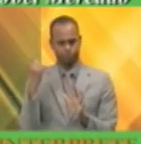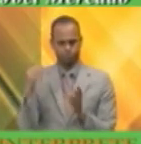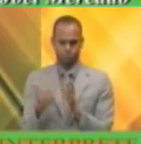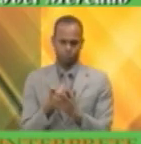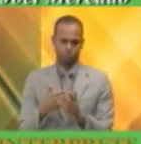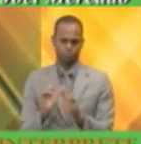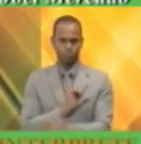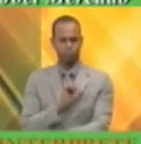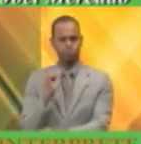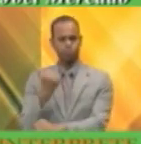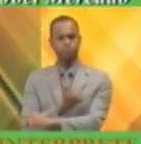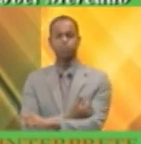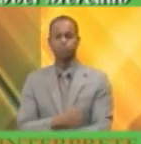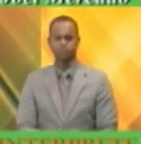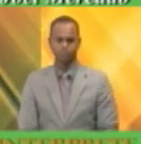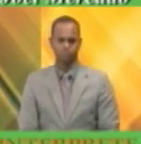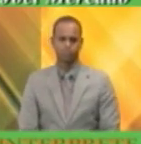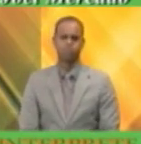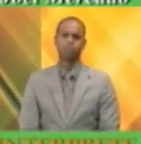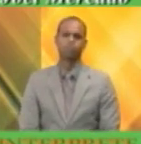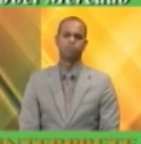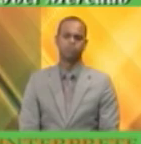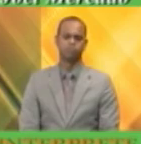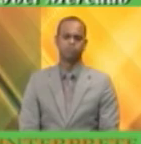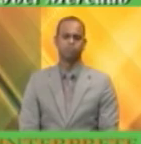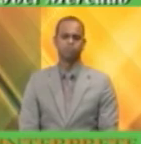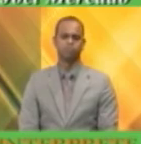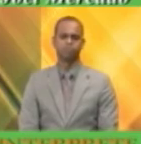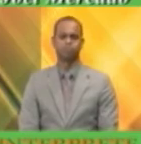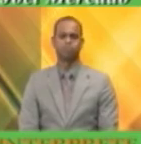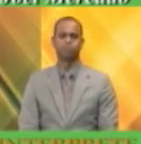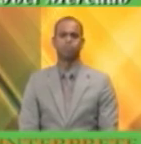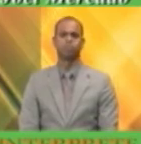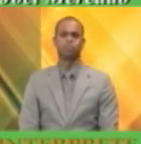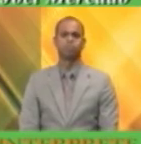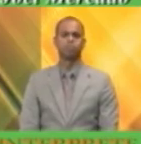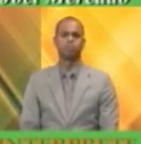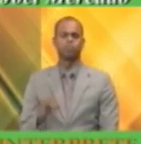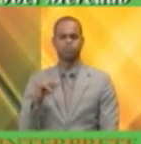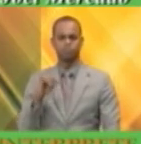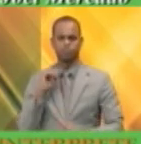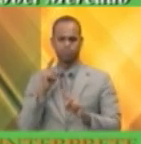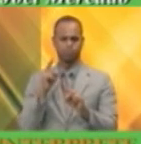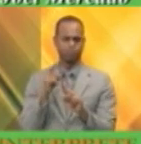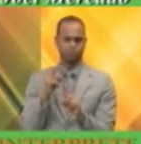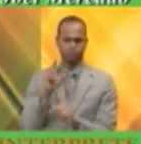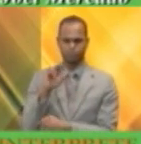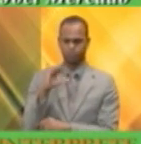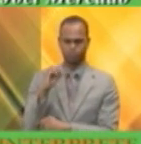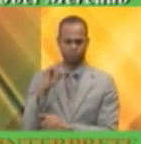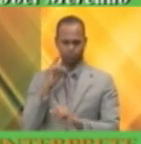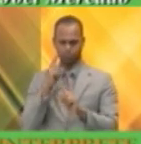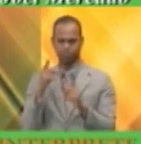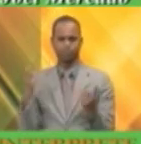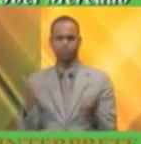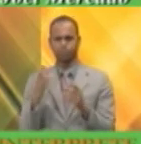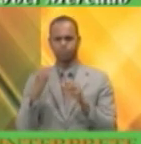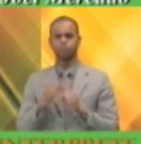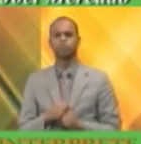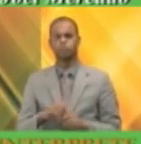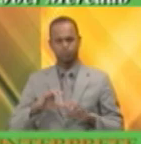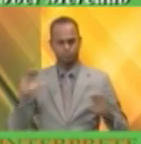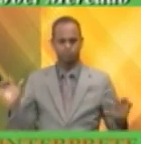nuevas autoridades. Excelente. ¿Cuál es la perspectiva entonces hacia Río? ¿Vamos hacia Río? Vamos hacia